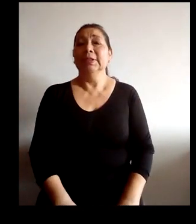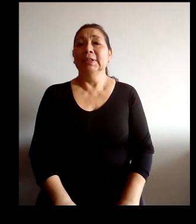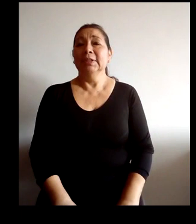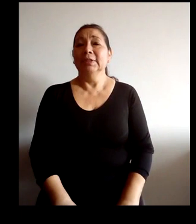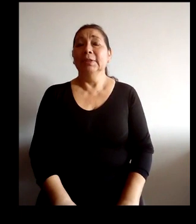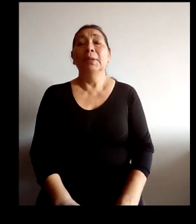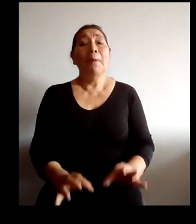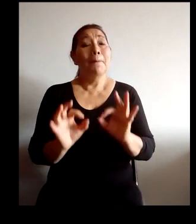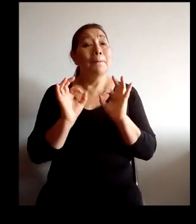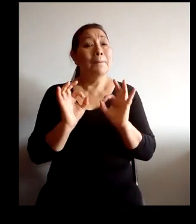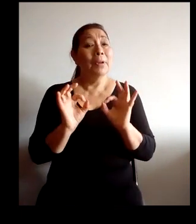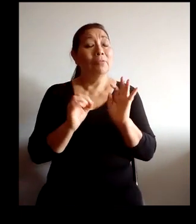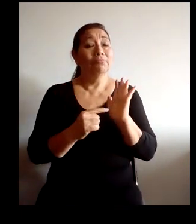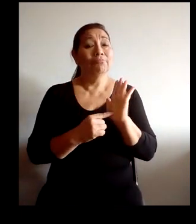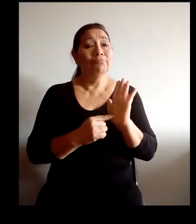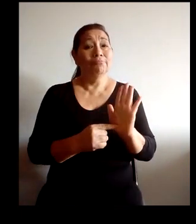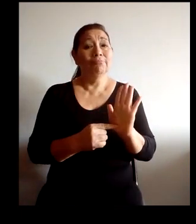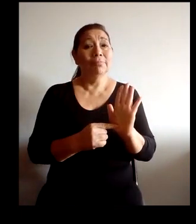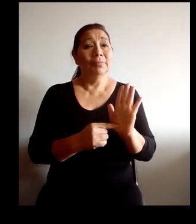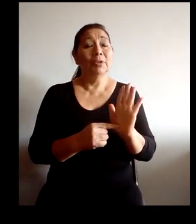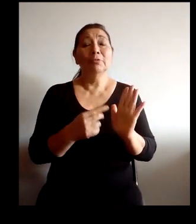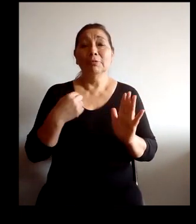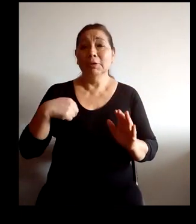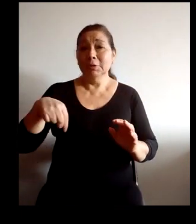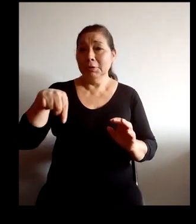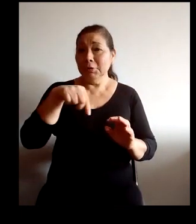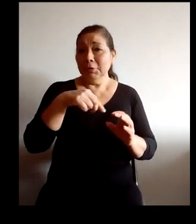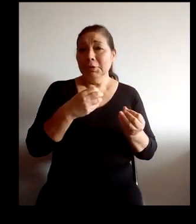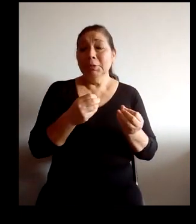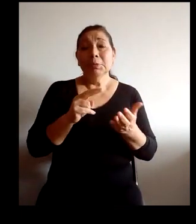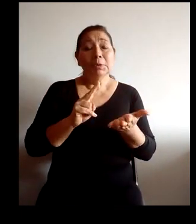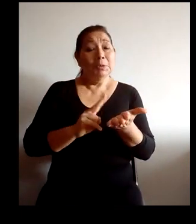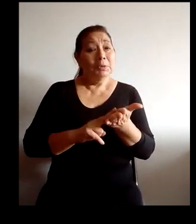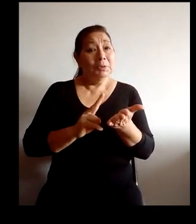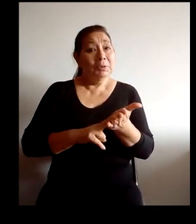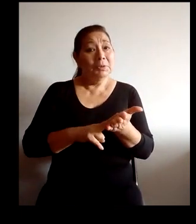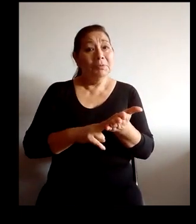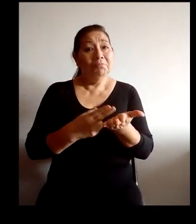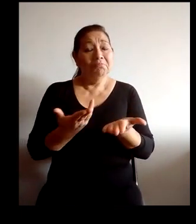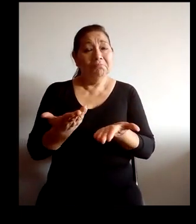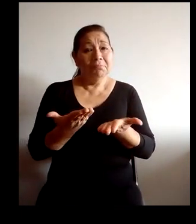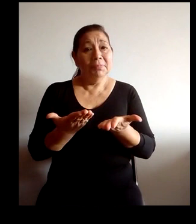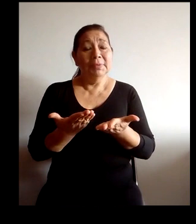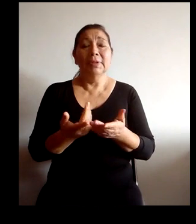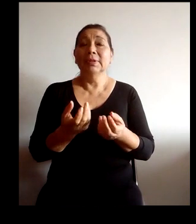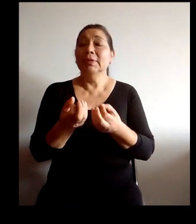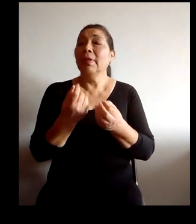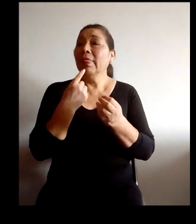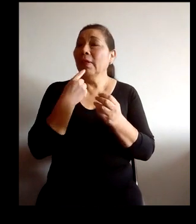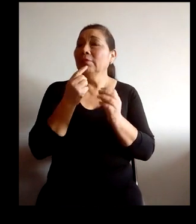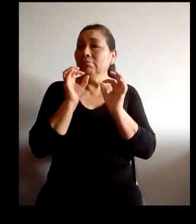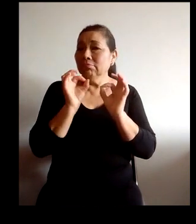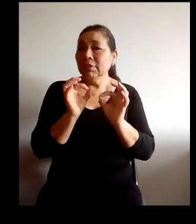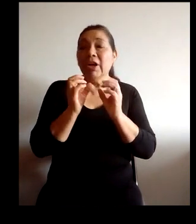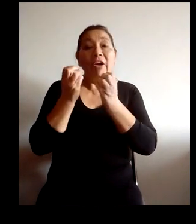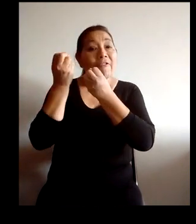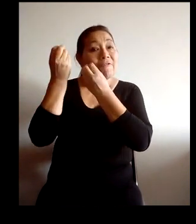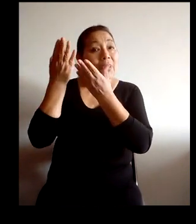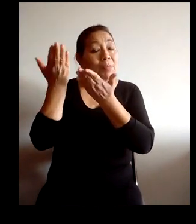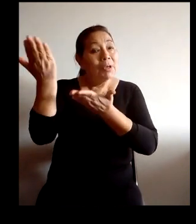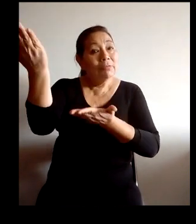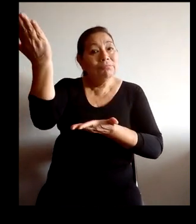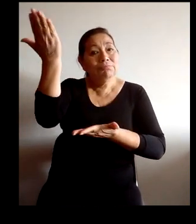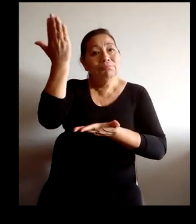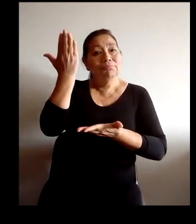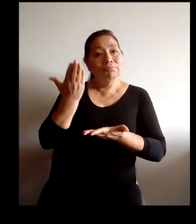nos regimos y nos ceñimos a la información que nos brinda tanto el asegurado, en este caso el trabajador,